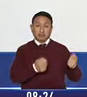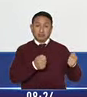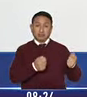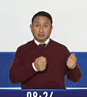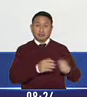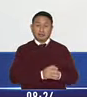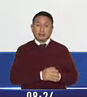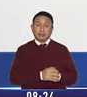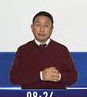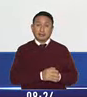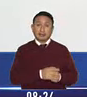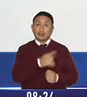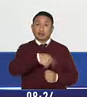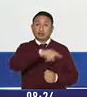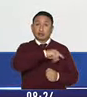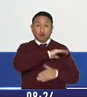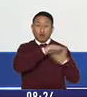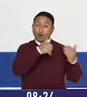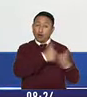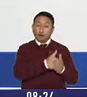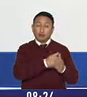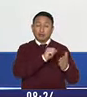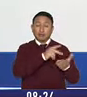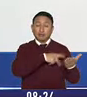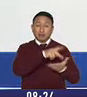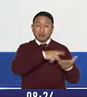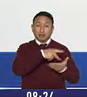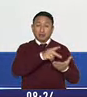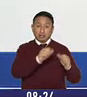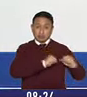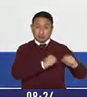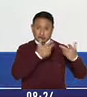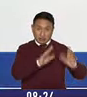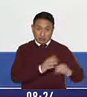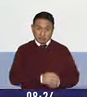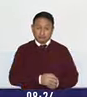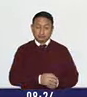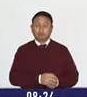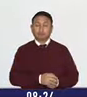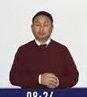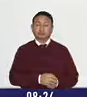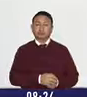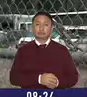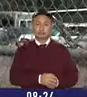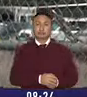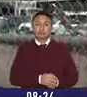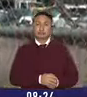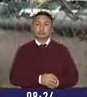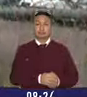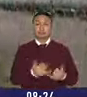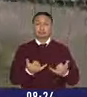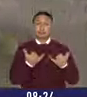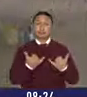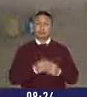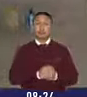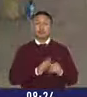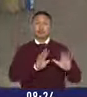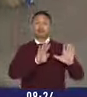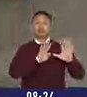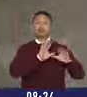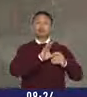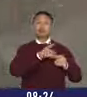que se dé el levantamiento o el trámite final del tema legal que tenga el vehículo. Actualmente, en los